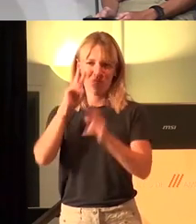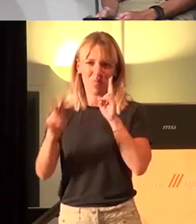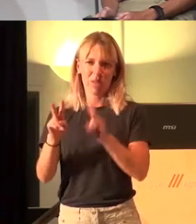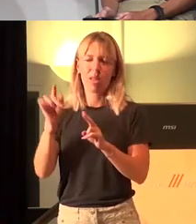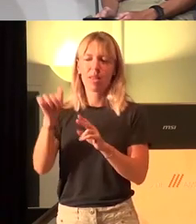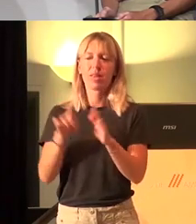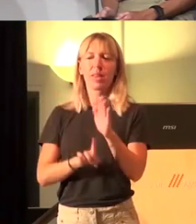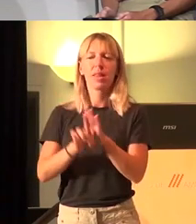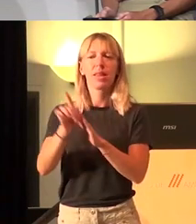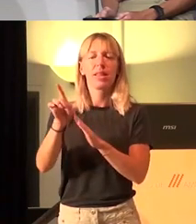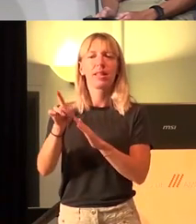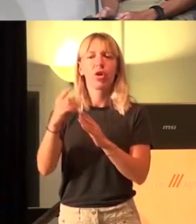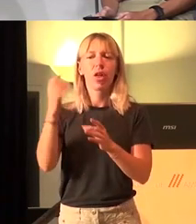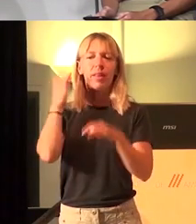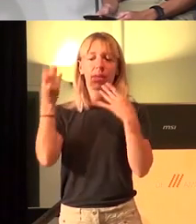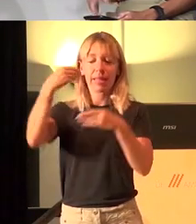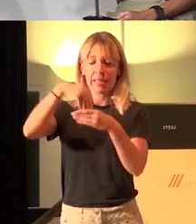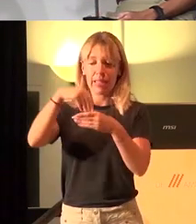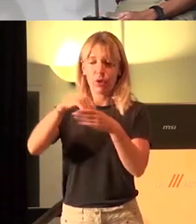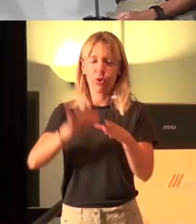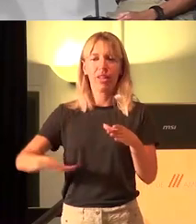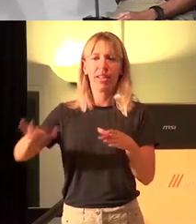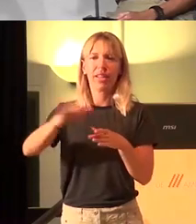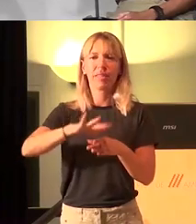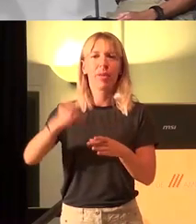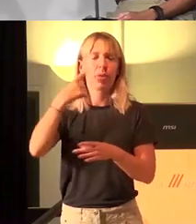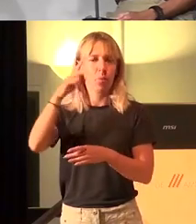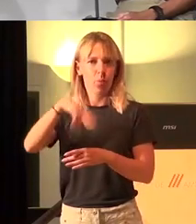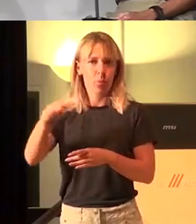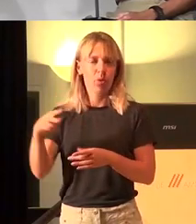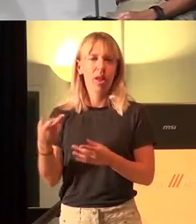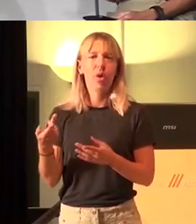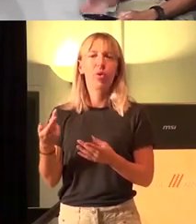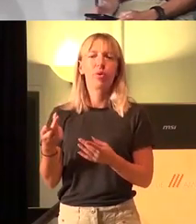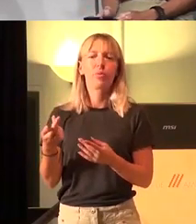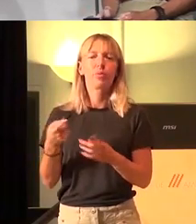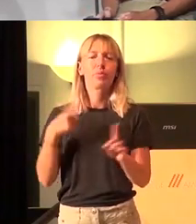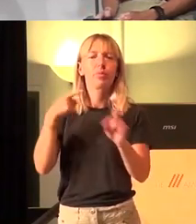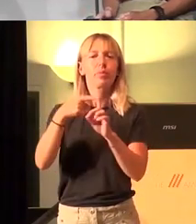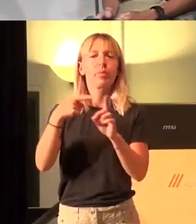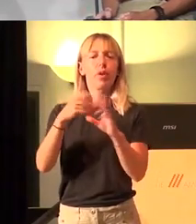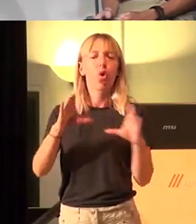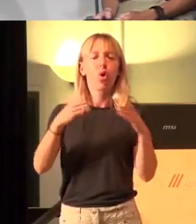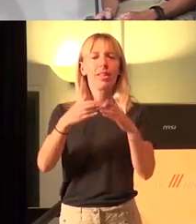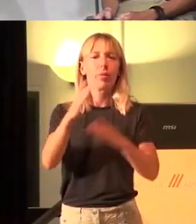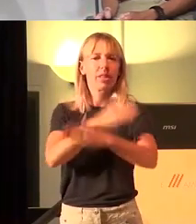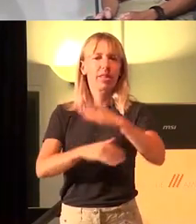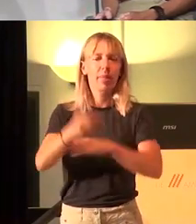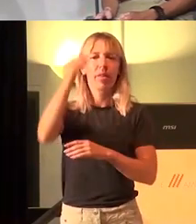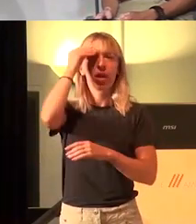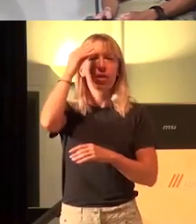actividades propiamente en el espacio del museo, ¿no? Destinadas a colectivos con